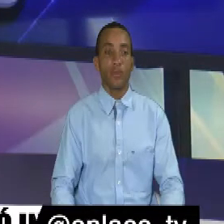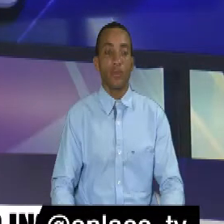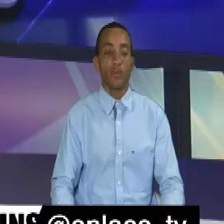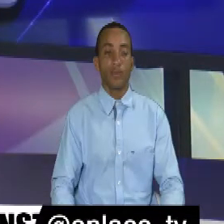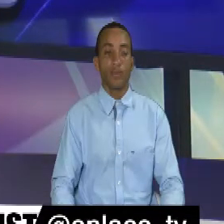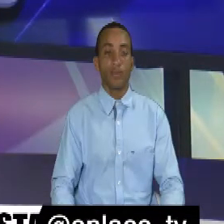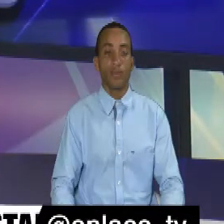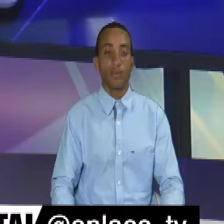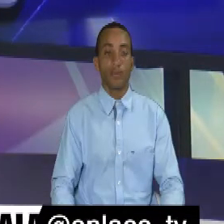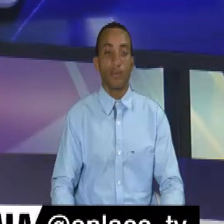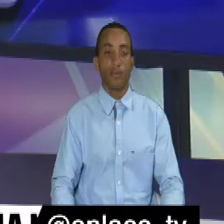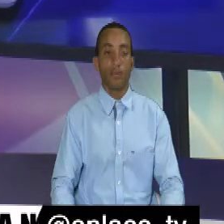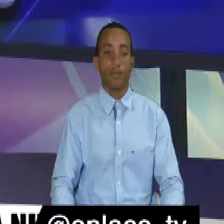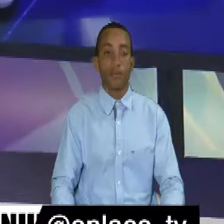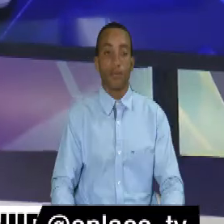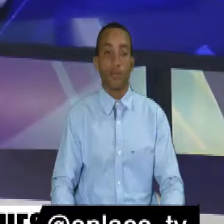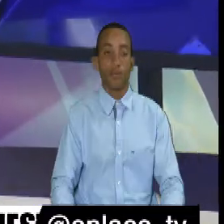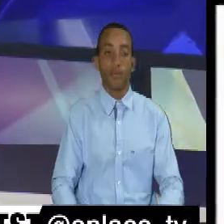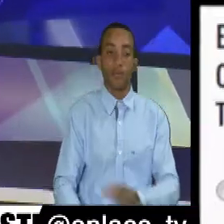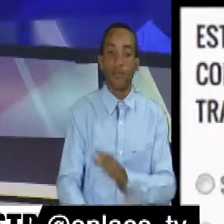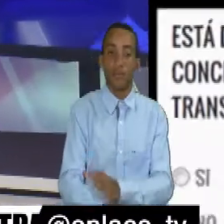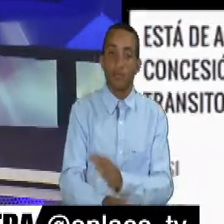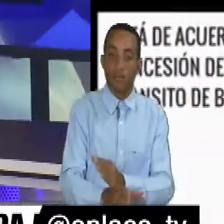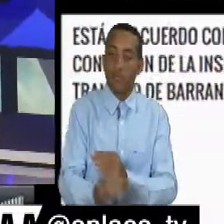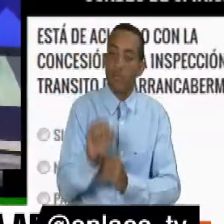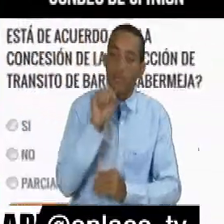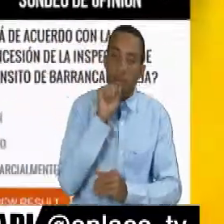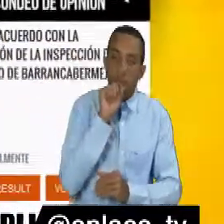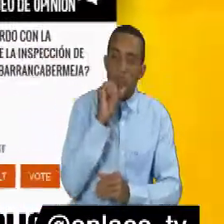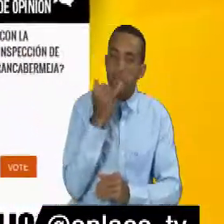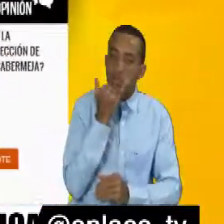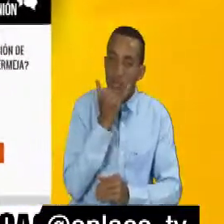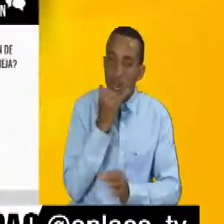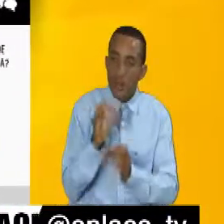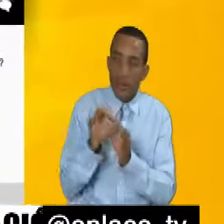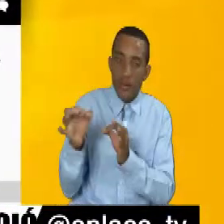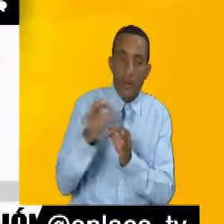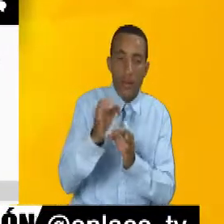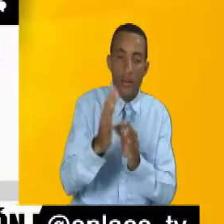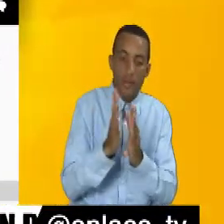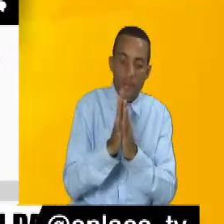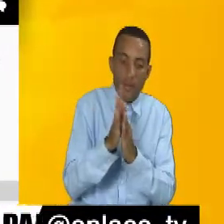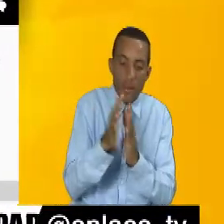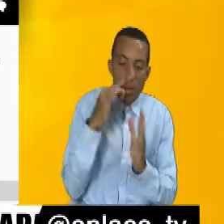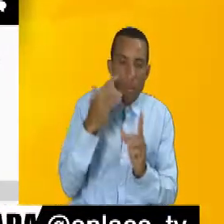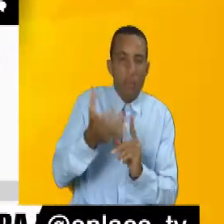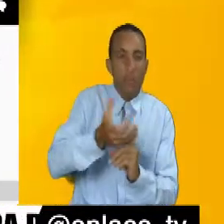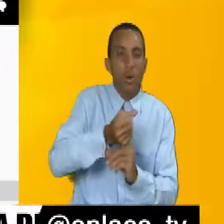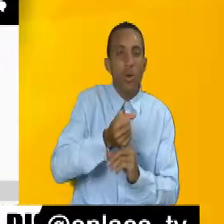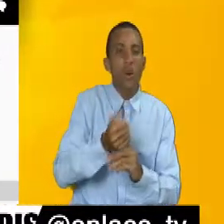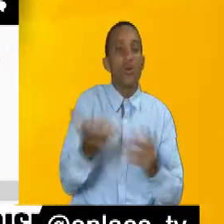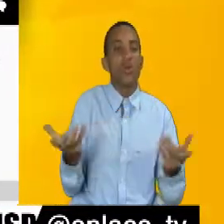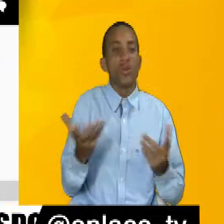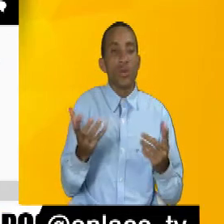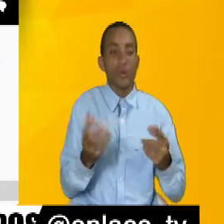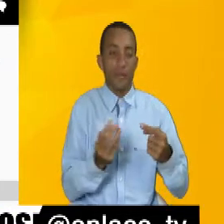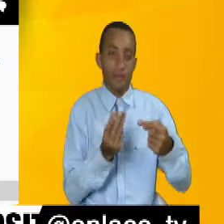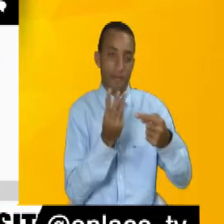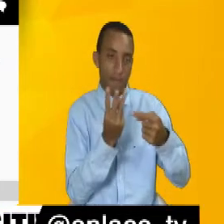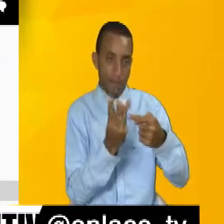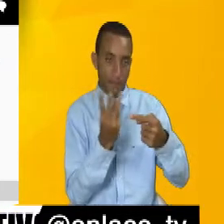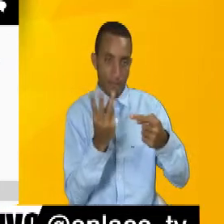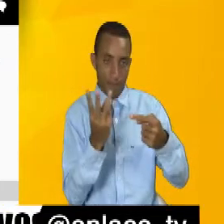Seguimos llevando a nuestra comunidad el acontecer de la ciudad y de la región. Estas y otras informaciones de Enlace Noticias las pueden hallar en nuestra página web